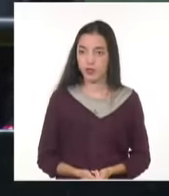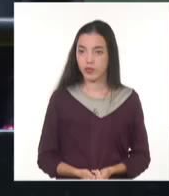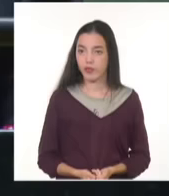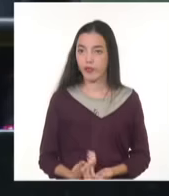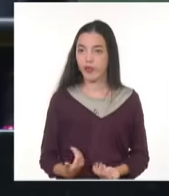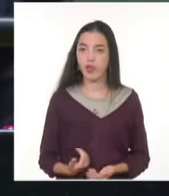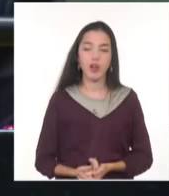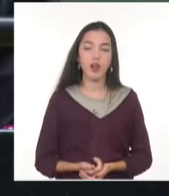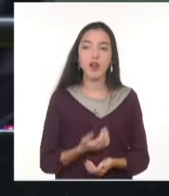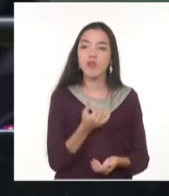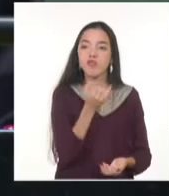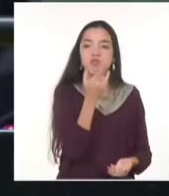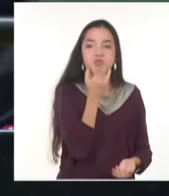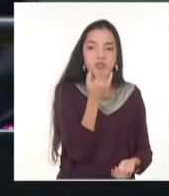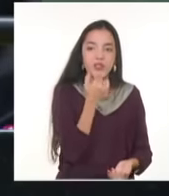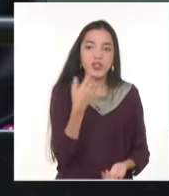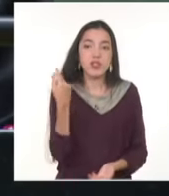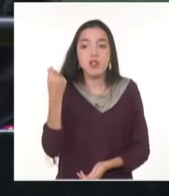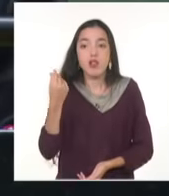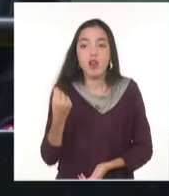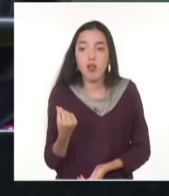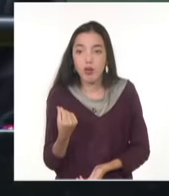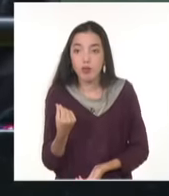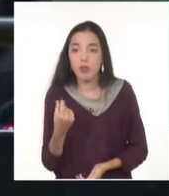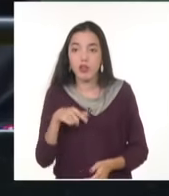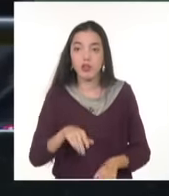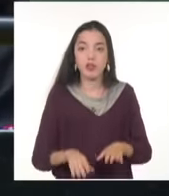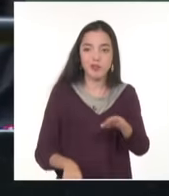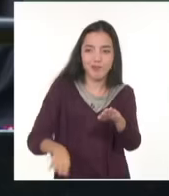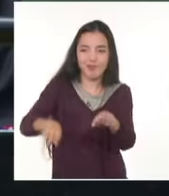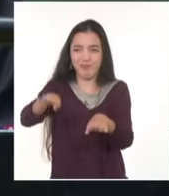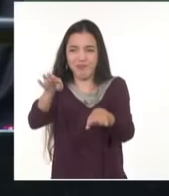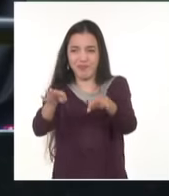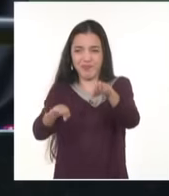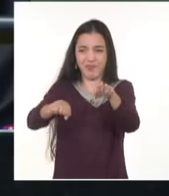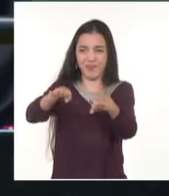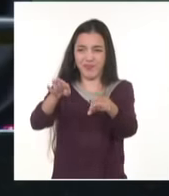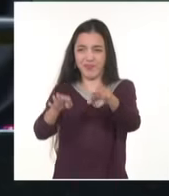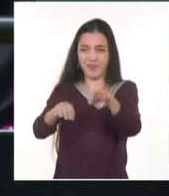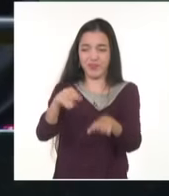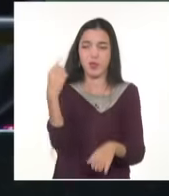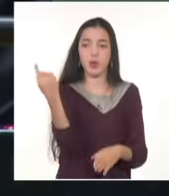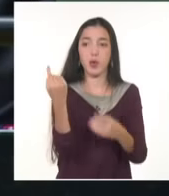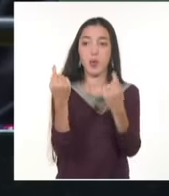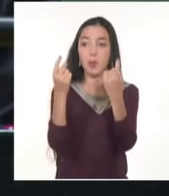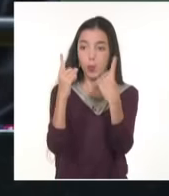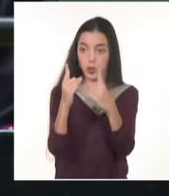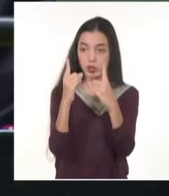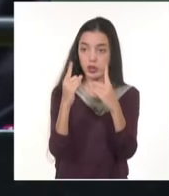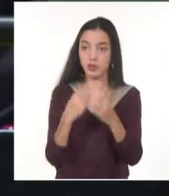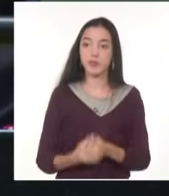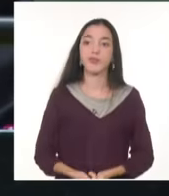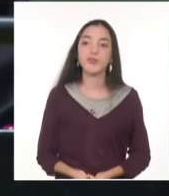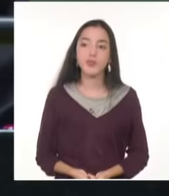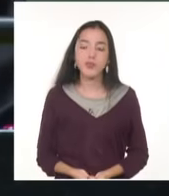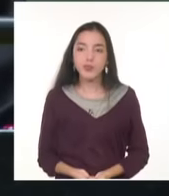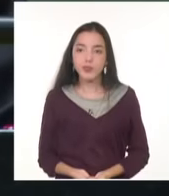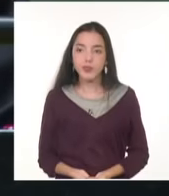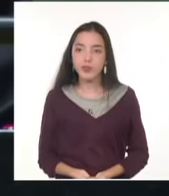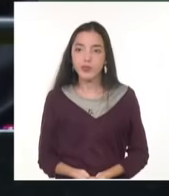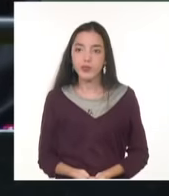economía y generar una situación de inestabilidad política y social. El daño es